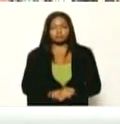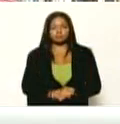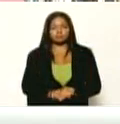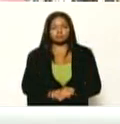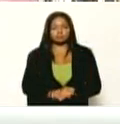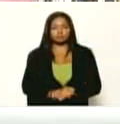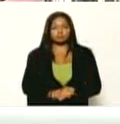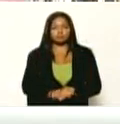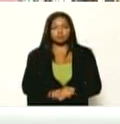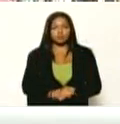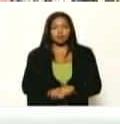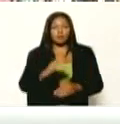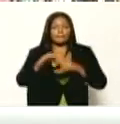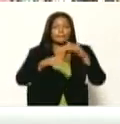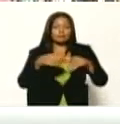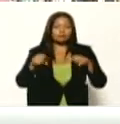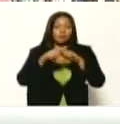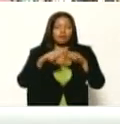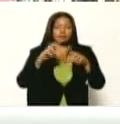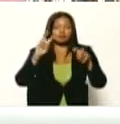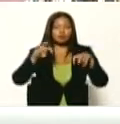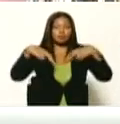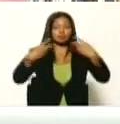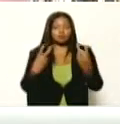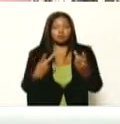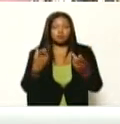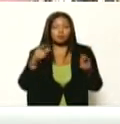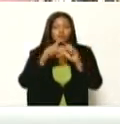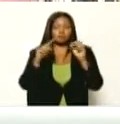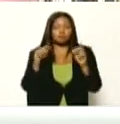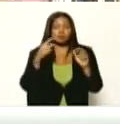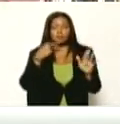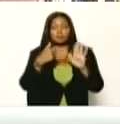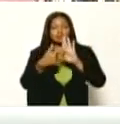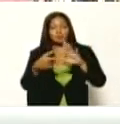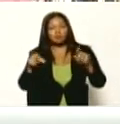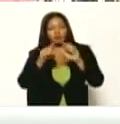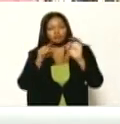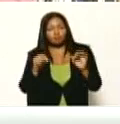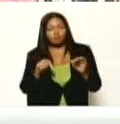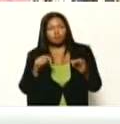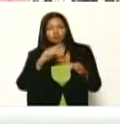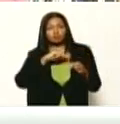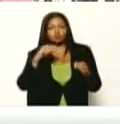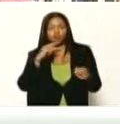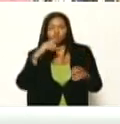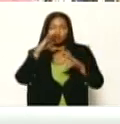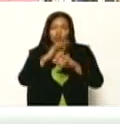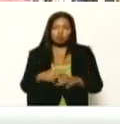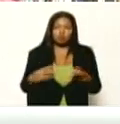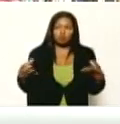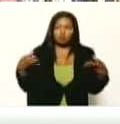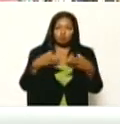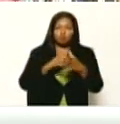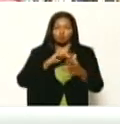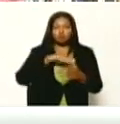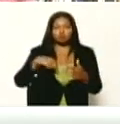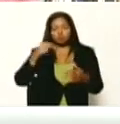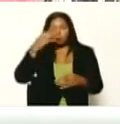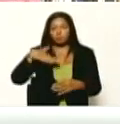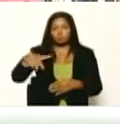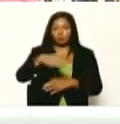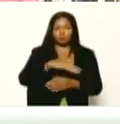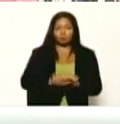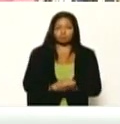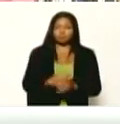un paso de renovación para enfrentar esa ofensiva que enfrentamos y que derrotamos colectivamente como pueblo.